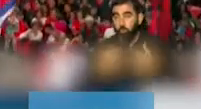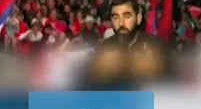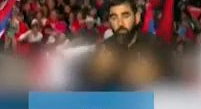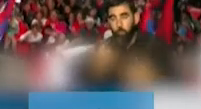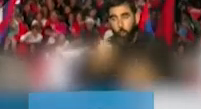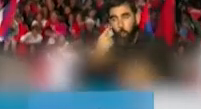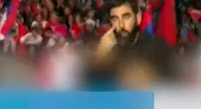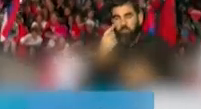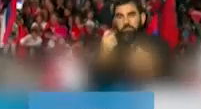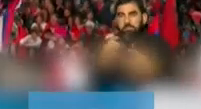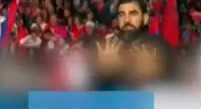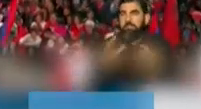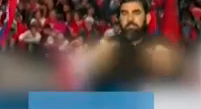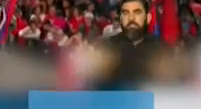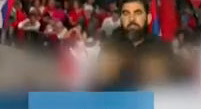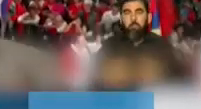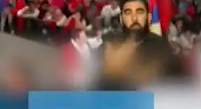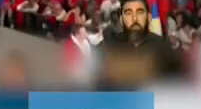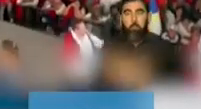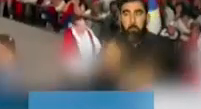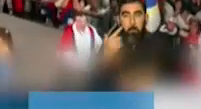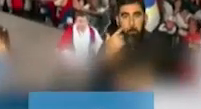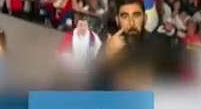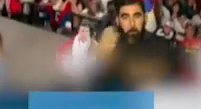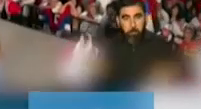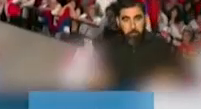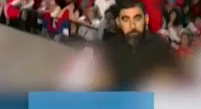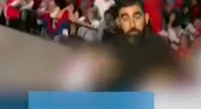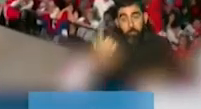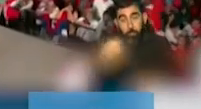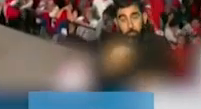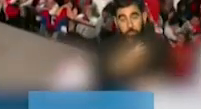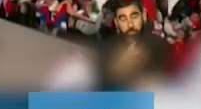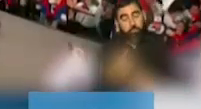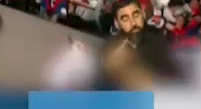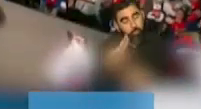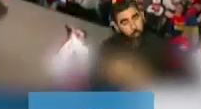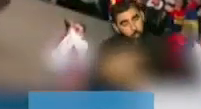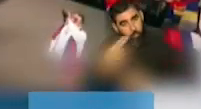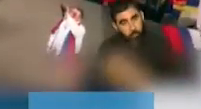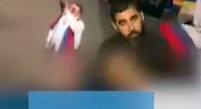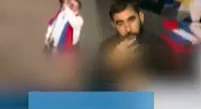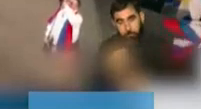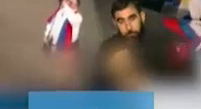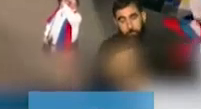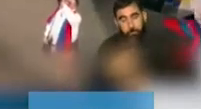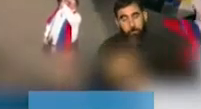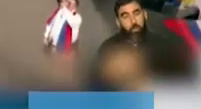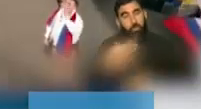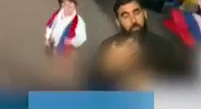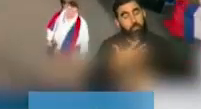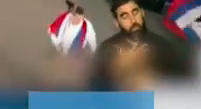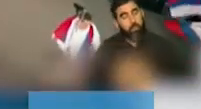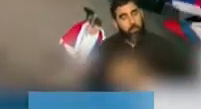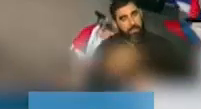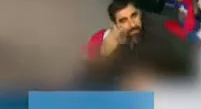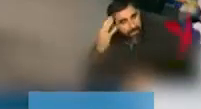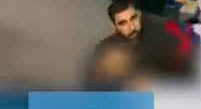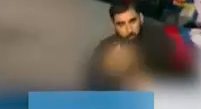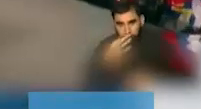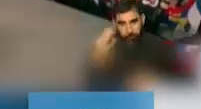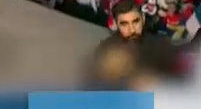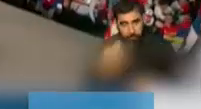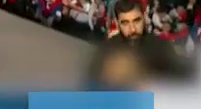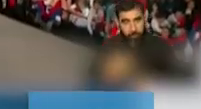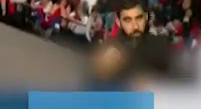hacerlo remontar, y podía sí sentir la dureza de no separarse más del cuarto. Pero en este, ¿por qué?